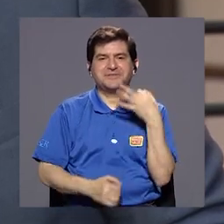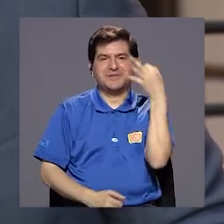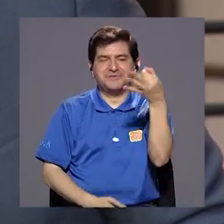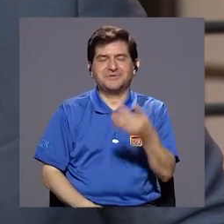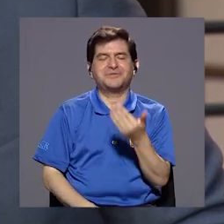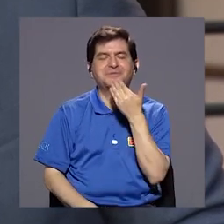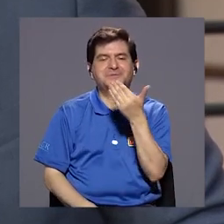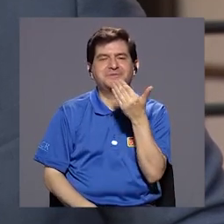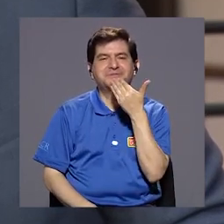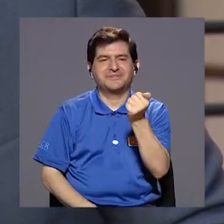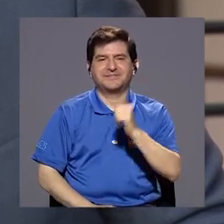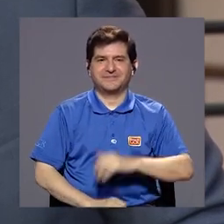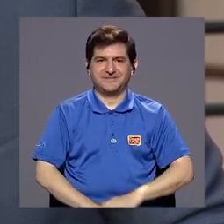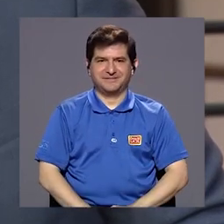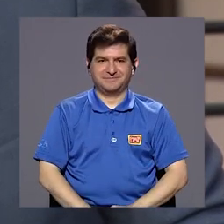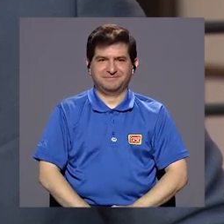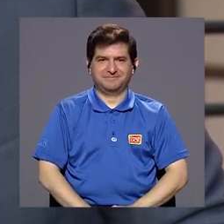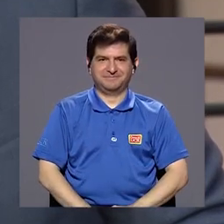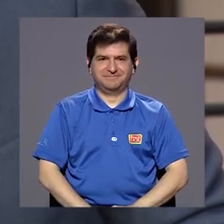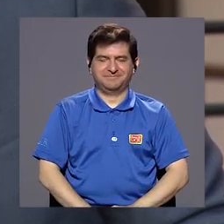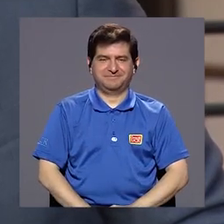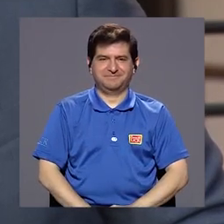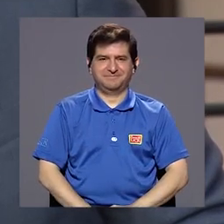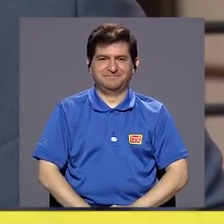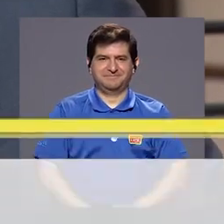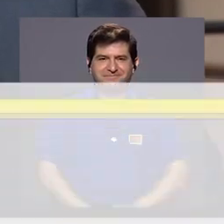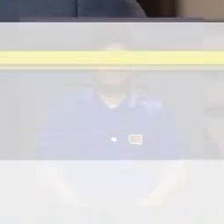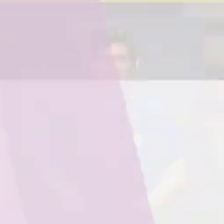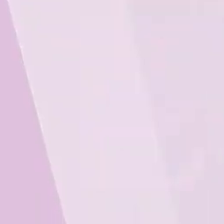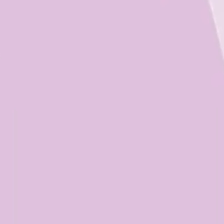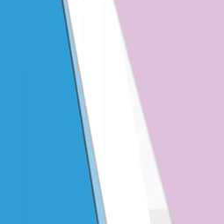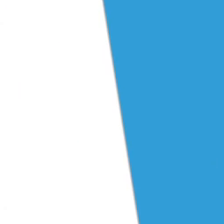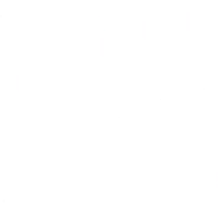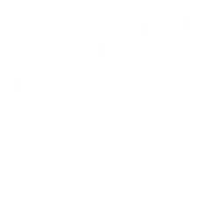pronto para hablar de otro tema. Muchísimas